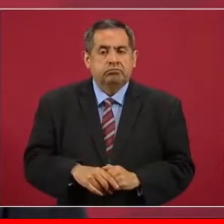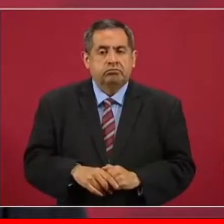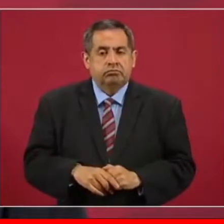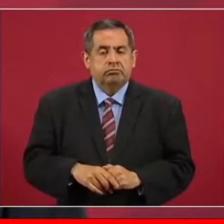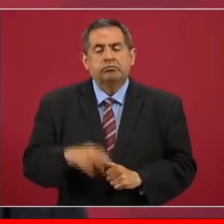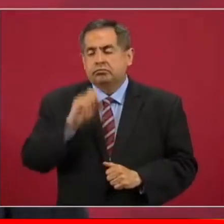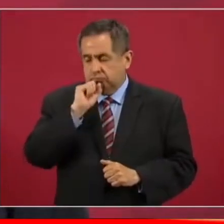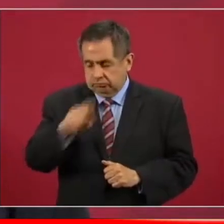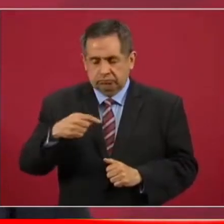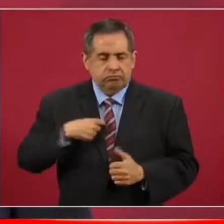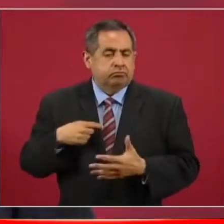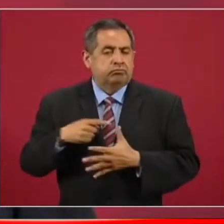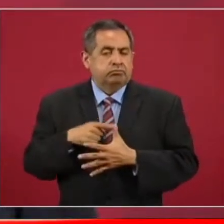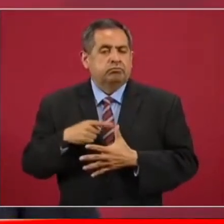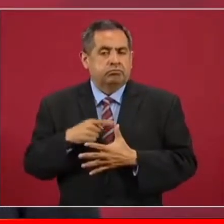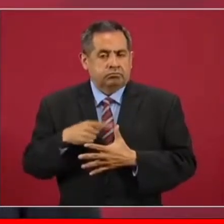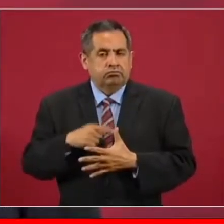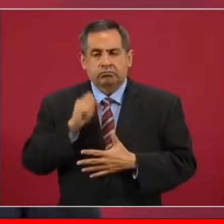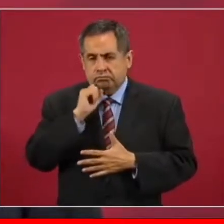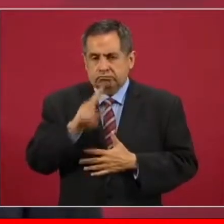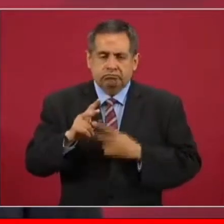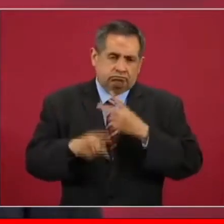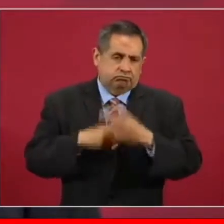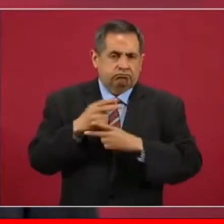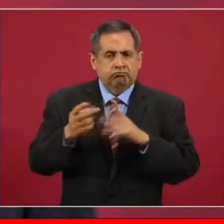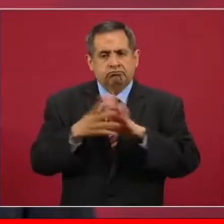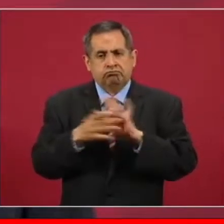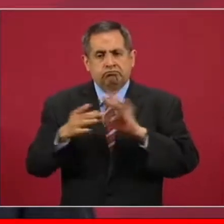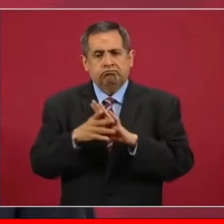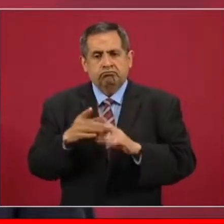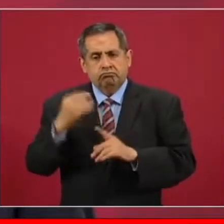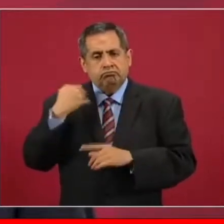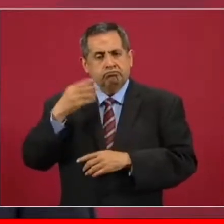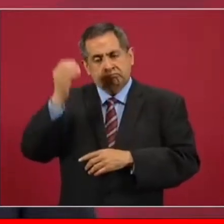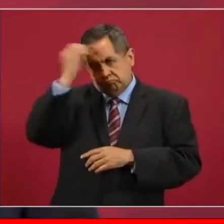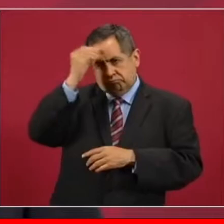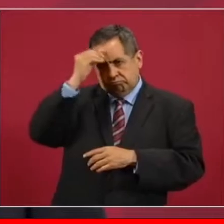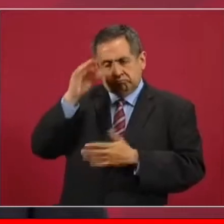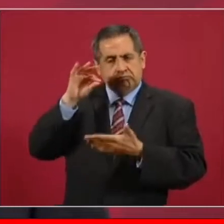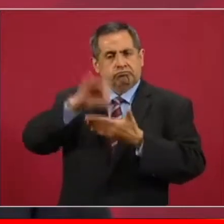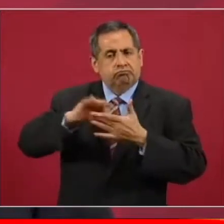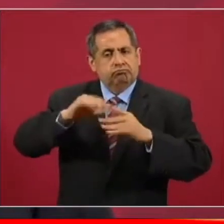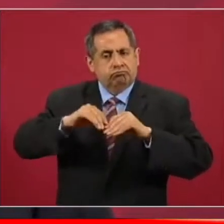y yo también voy a dar un punto de vista.